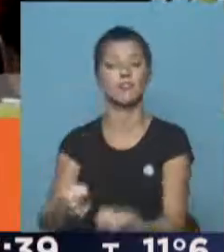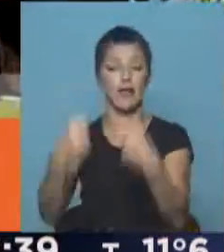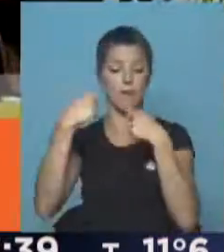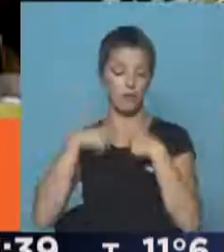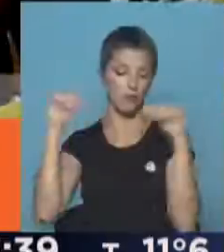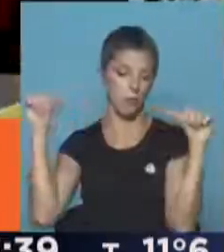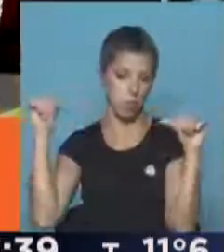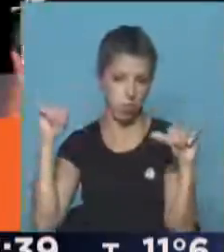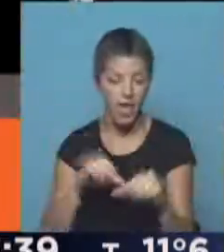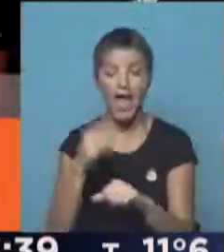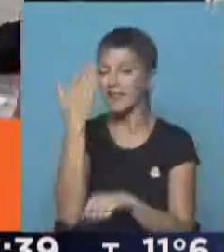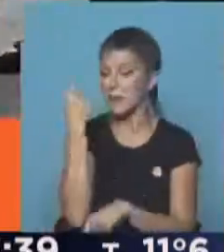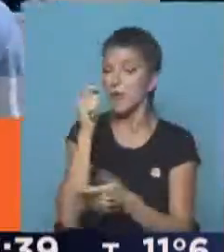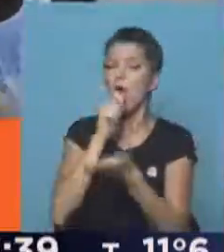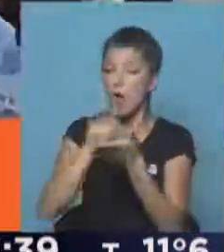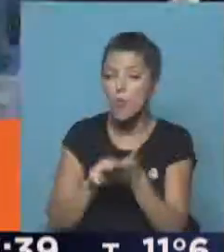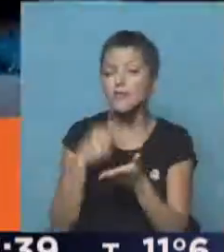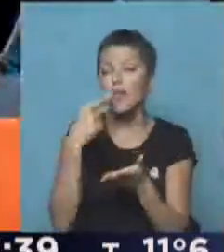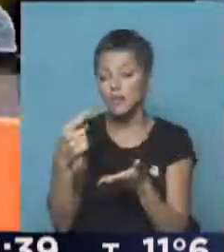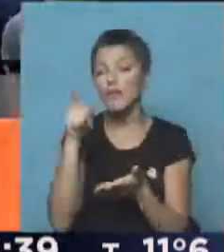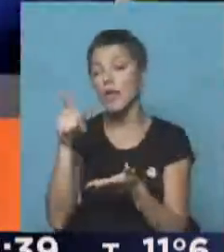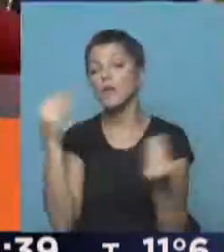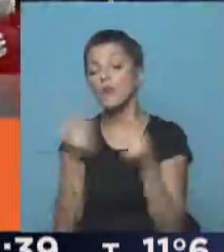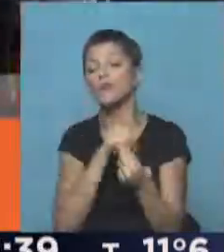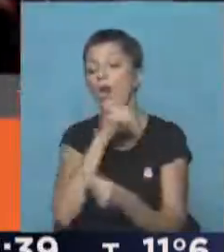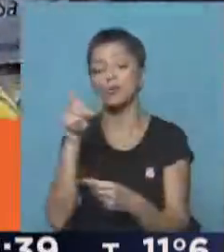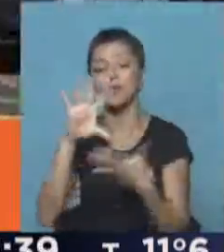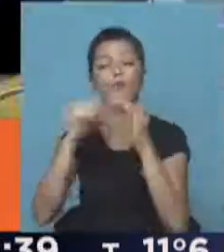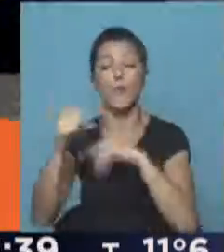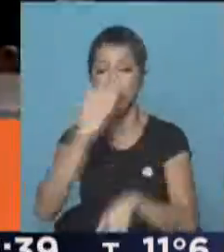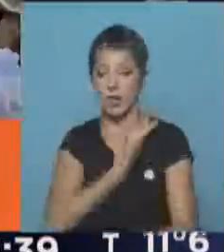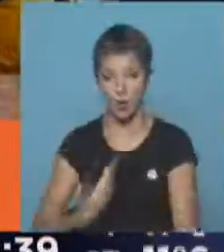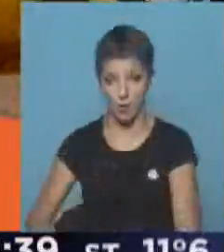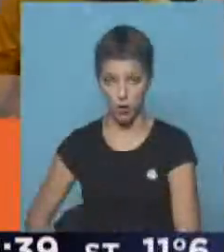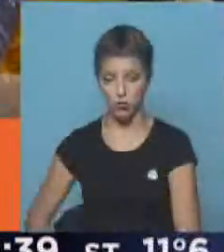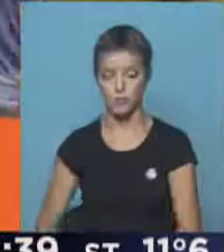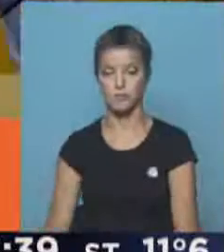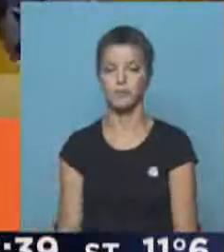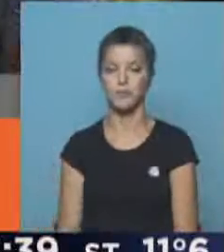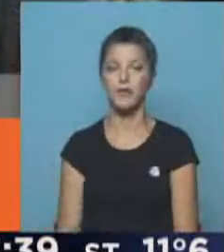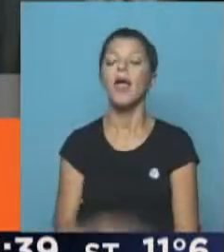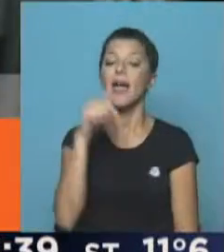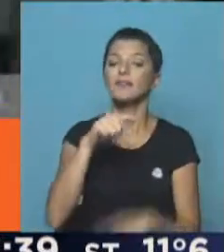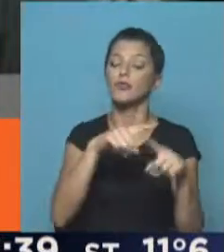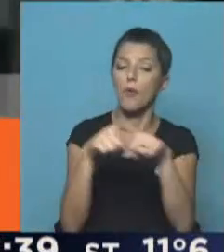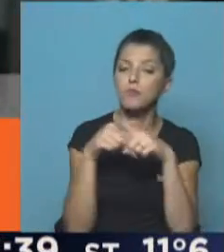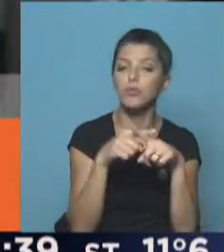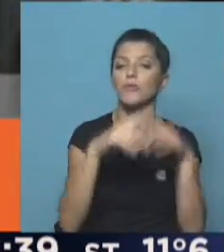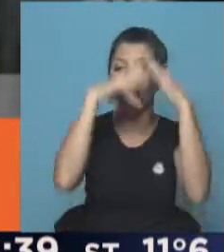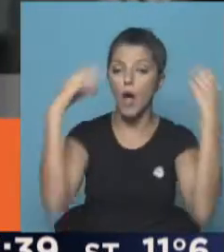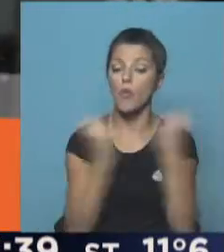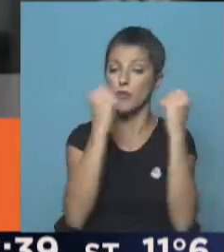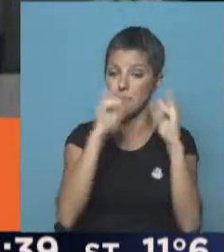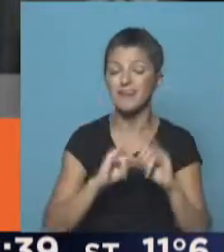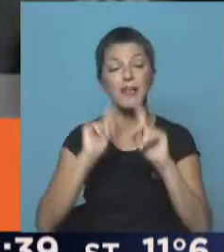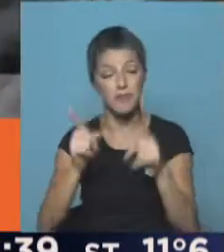recientes, que registran una desaprobación de su gestión de gobierno. A las controversias por el acuerdo de paz se suma el deterioro